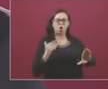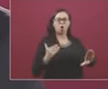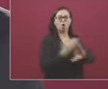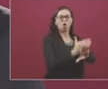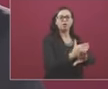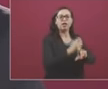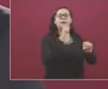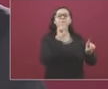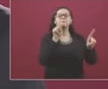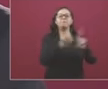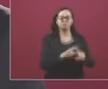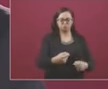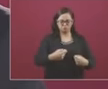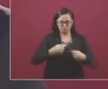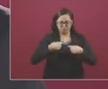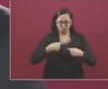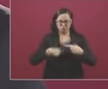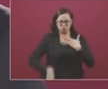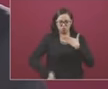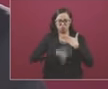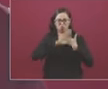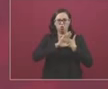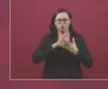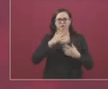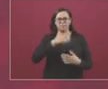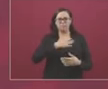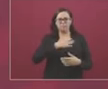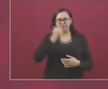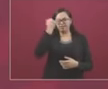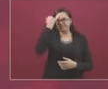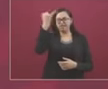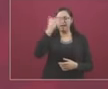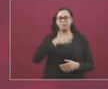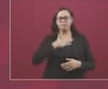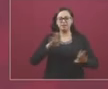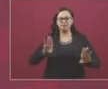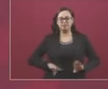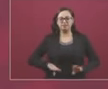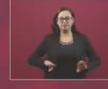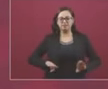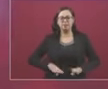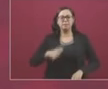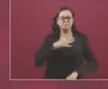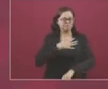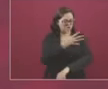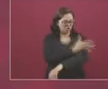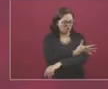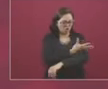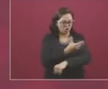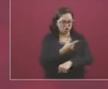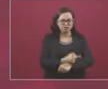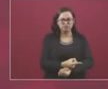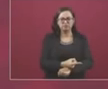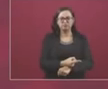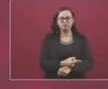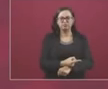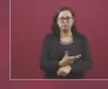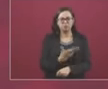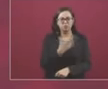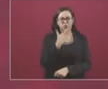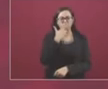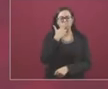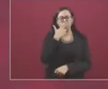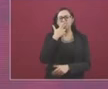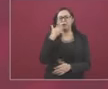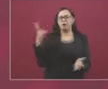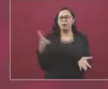traicionar mis principios y renegar de mi honestidad que estimo es lo